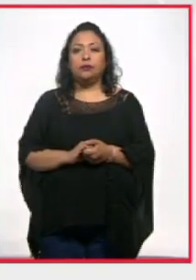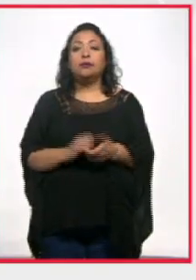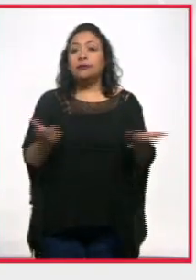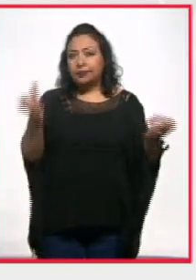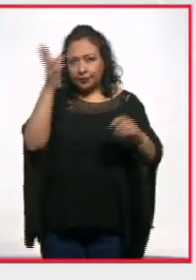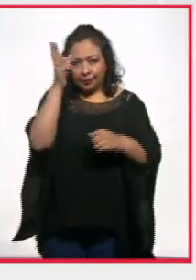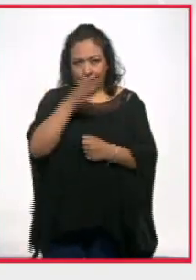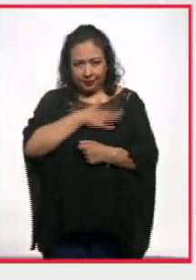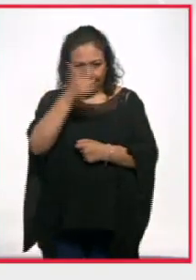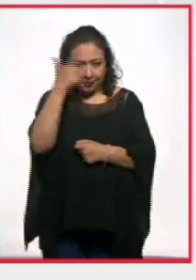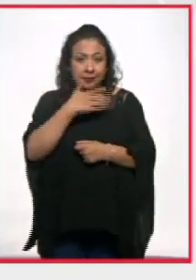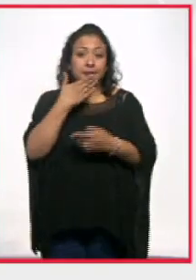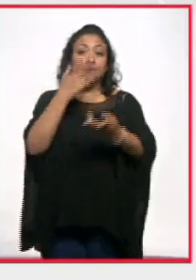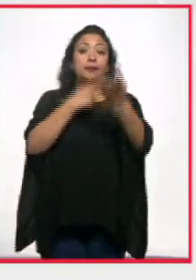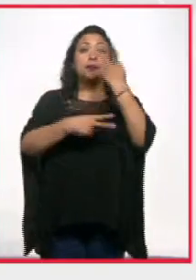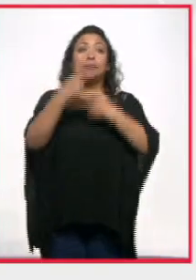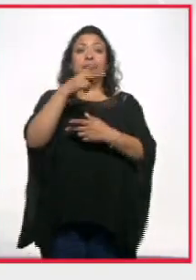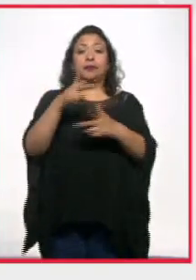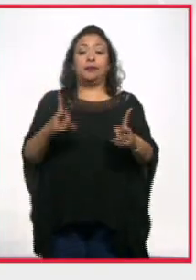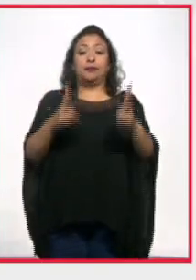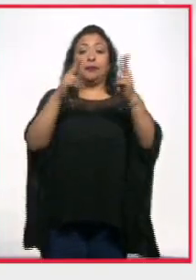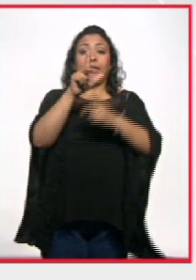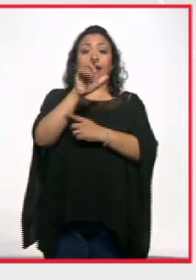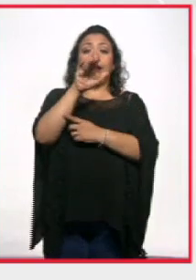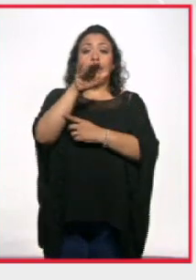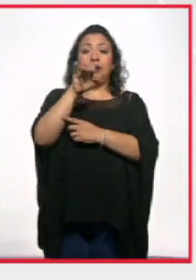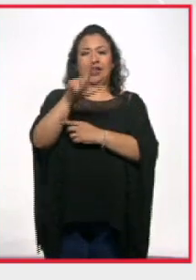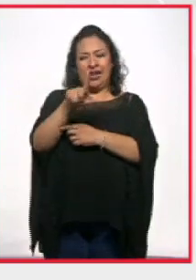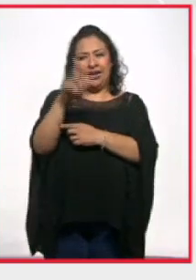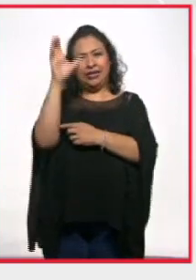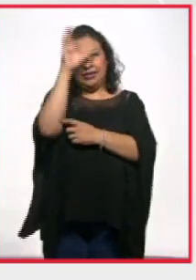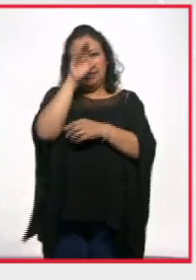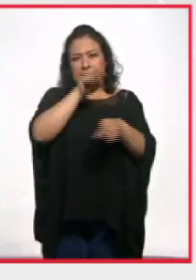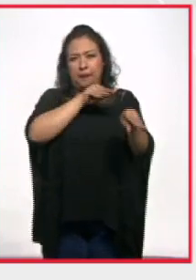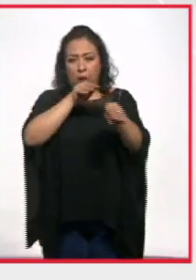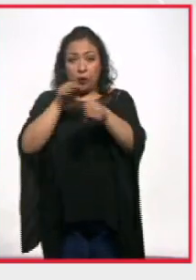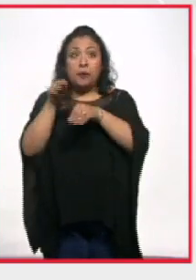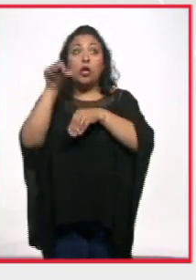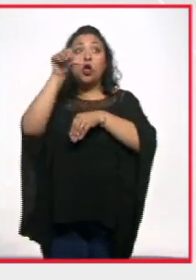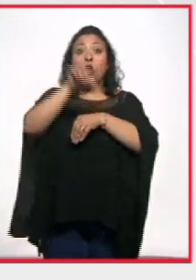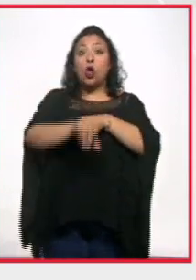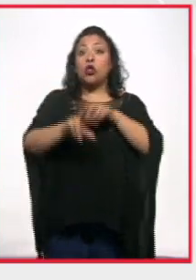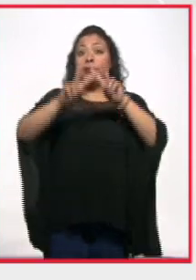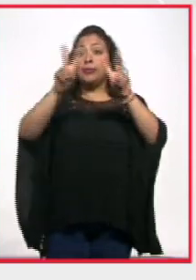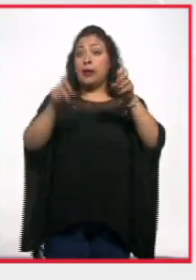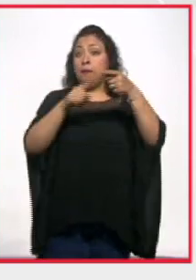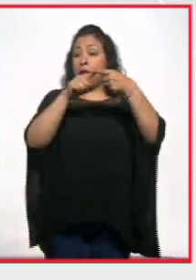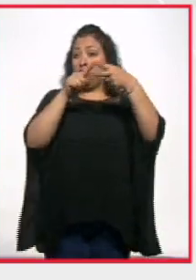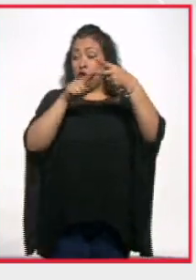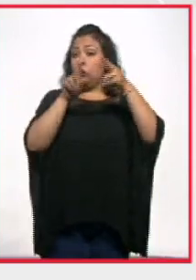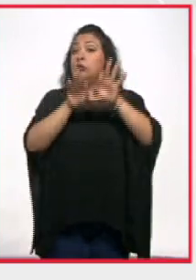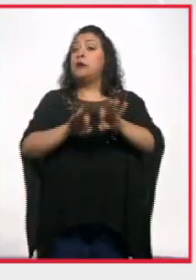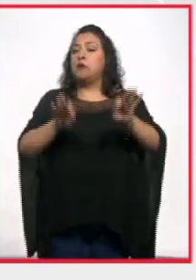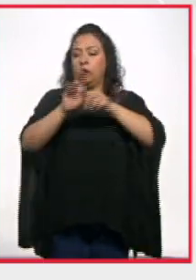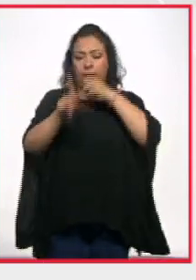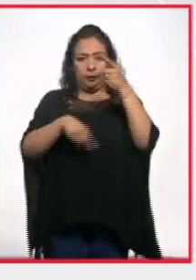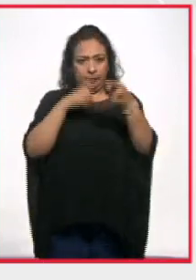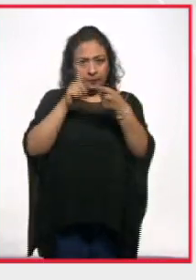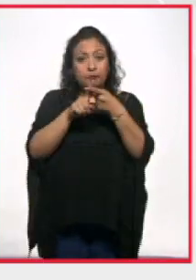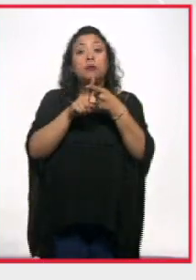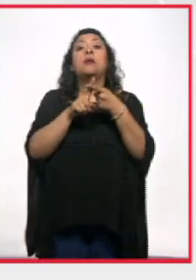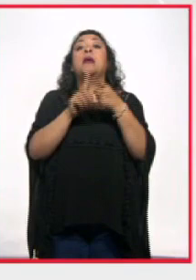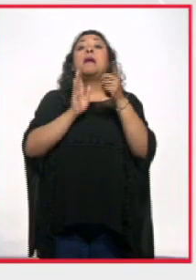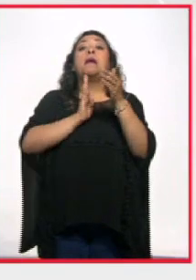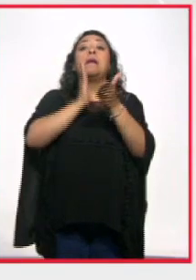¿Qué tal? Muy buenas noches, bienvenidos a Liminal, la ciencia en movimiento. Y bueno, hoy tenemos dos temas muy importantes. Primero, vamos